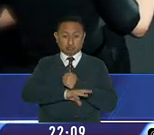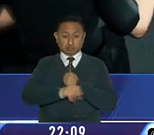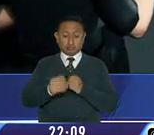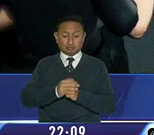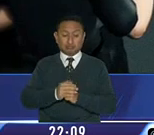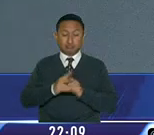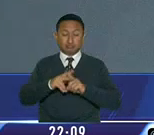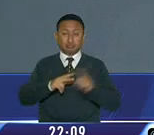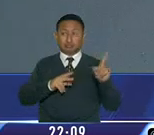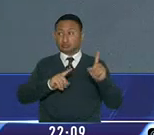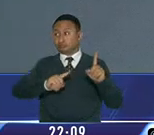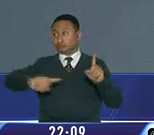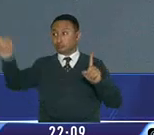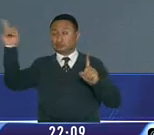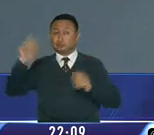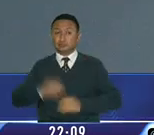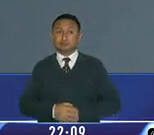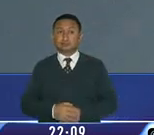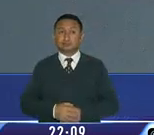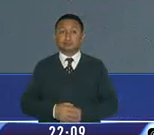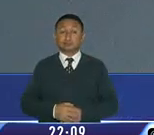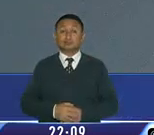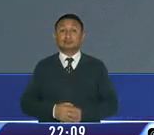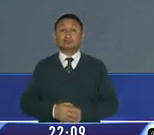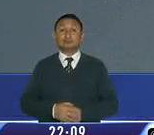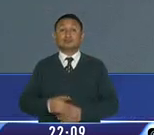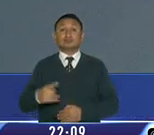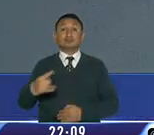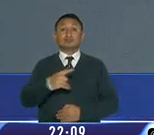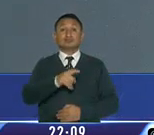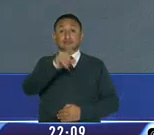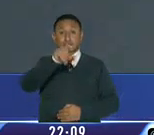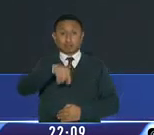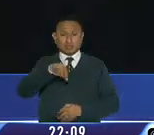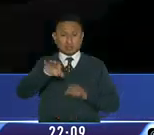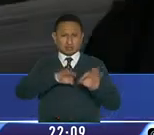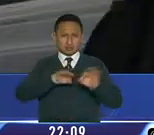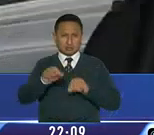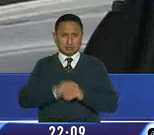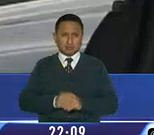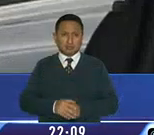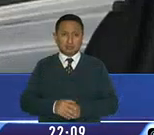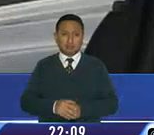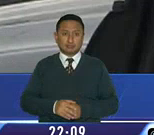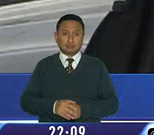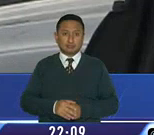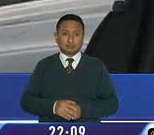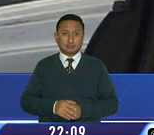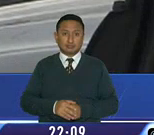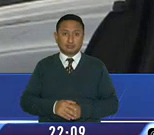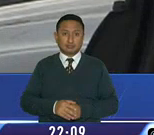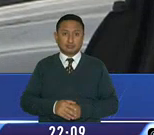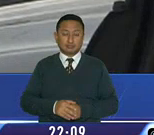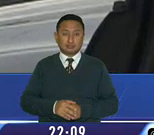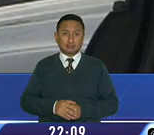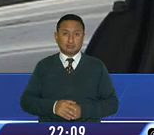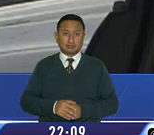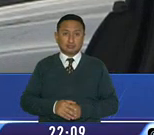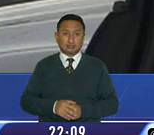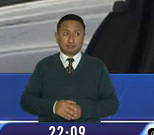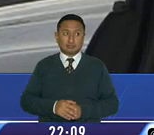El afectado nos daba los detalles de lo que ocurrió. Como todos, creo tres tiros. No, bien, bien, ahorita está